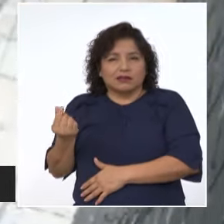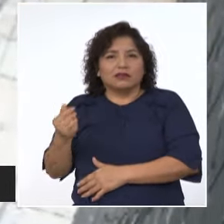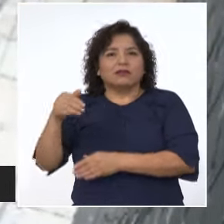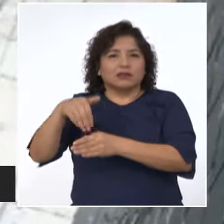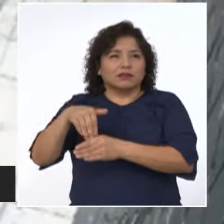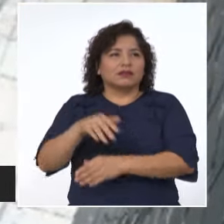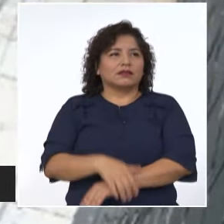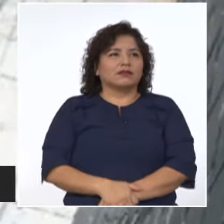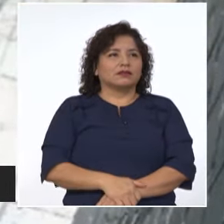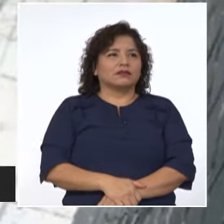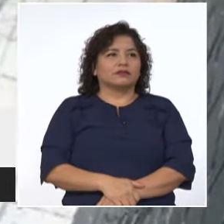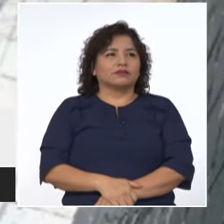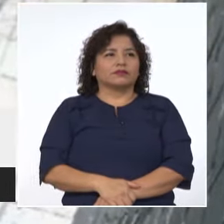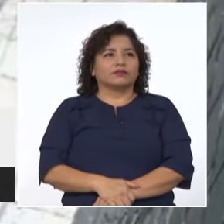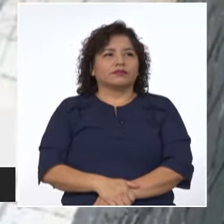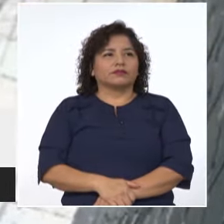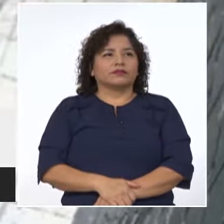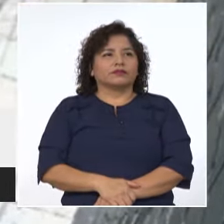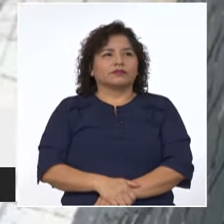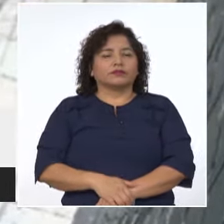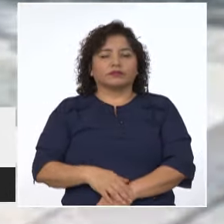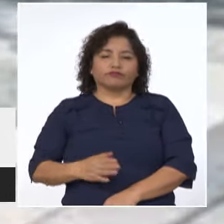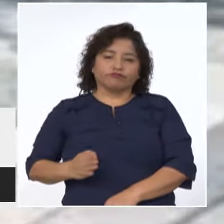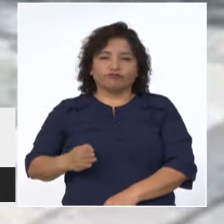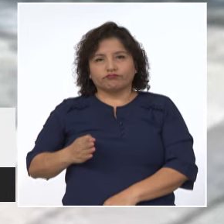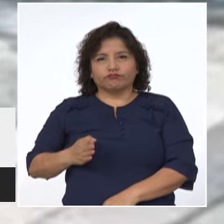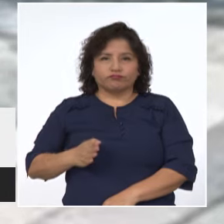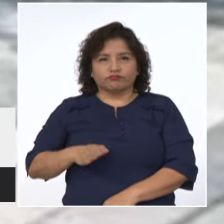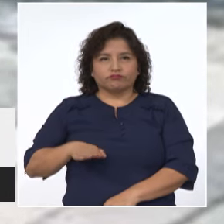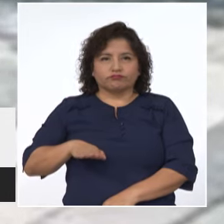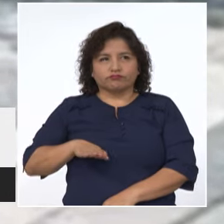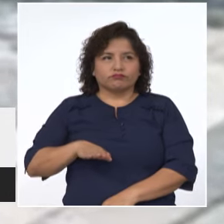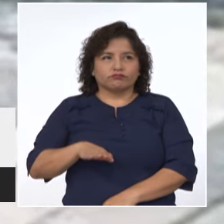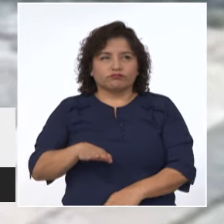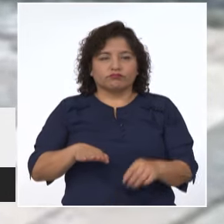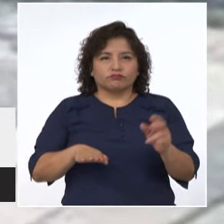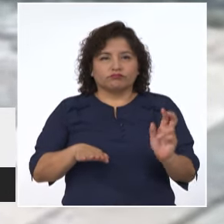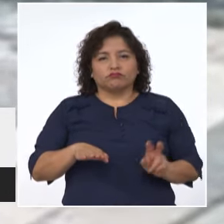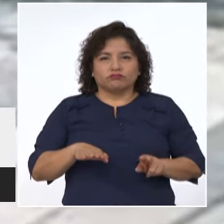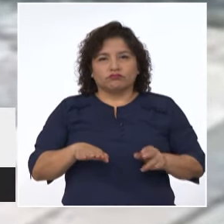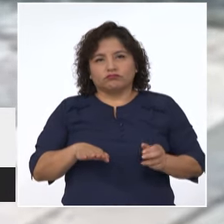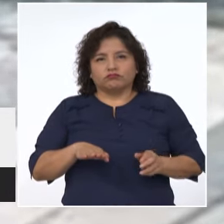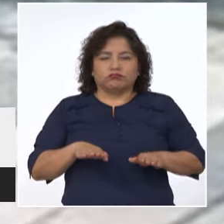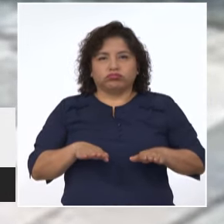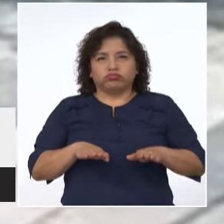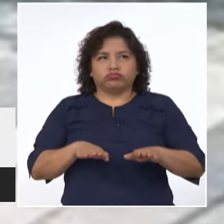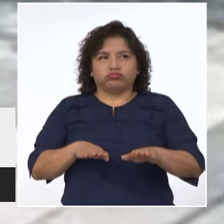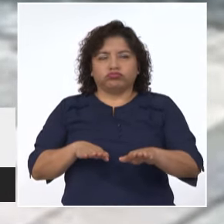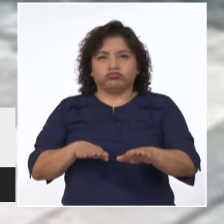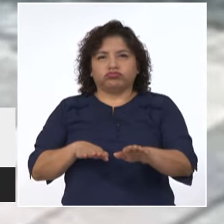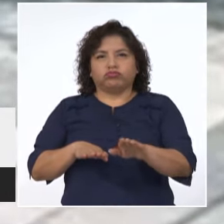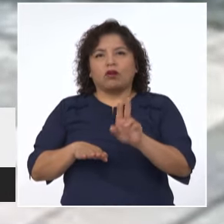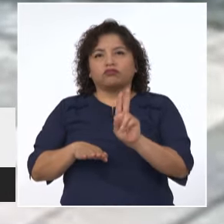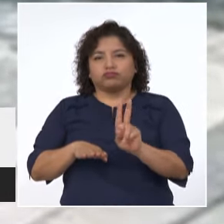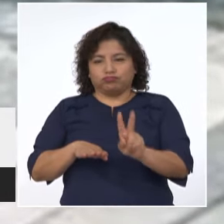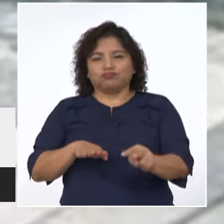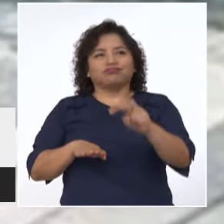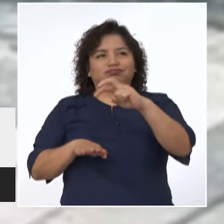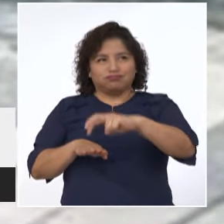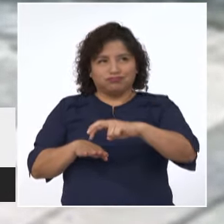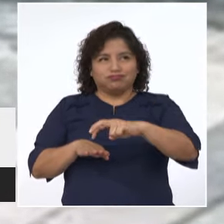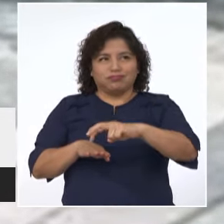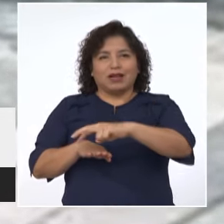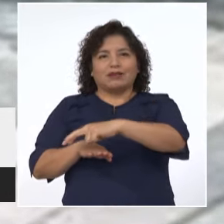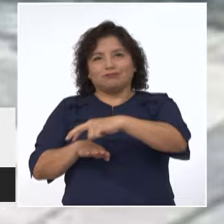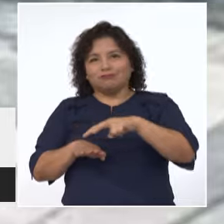La interceptaron cuando se dirigía a su domicilio. Dos hombres se bajaron de esta camioneta blanca y corrieron hasta el carro